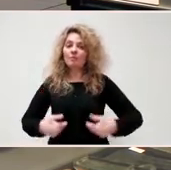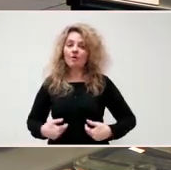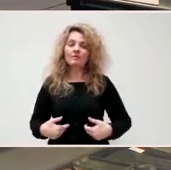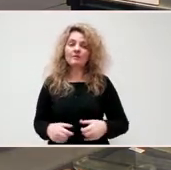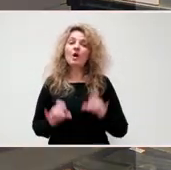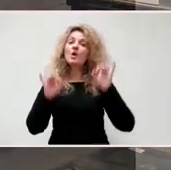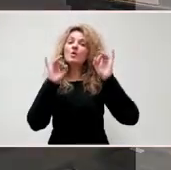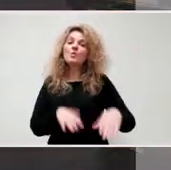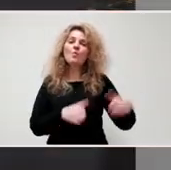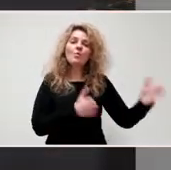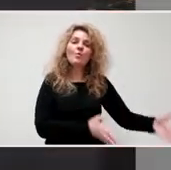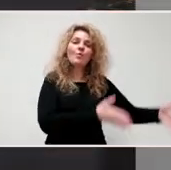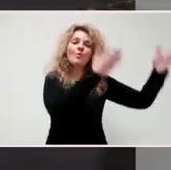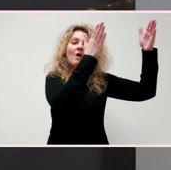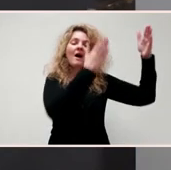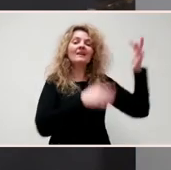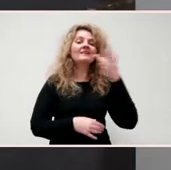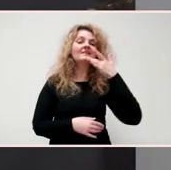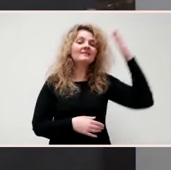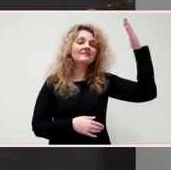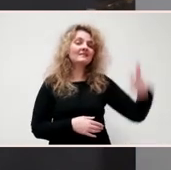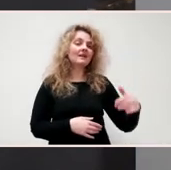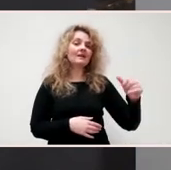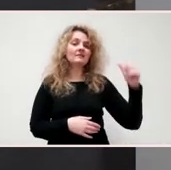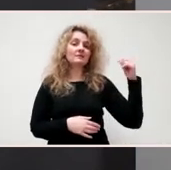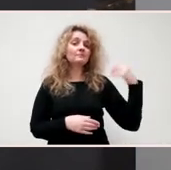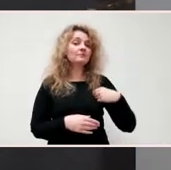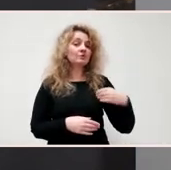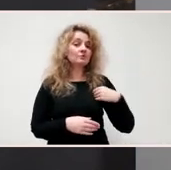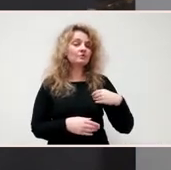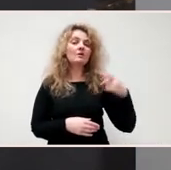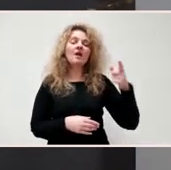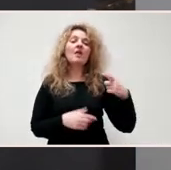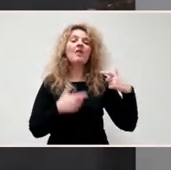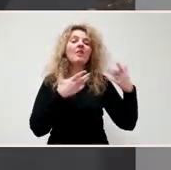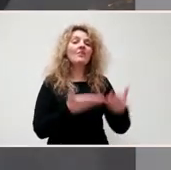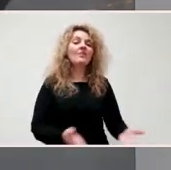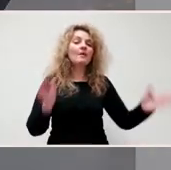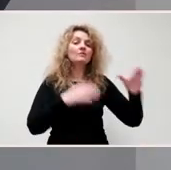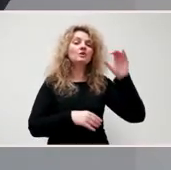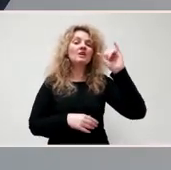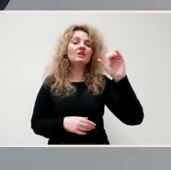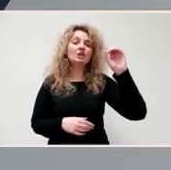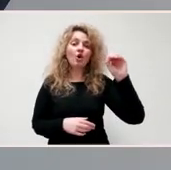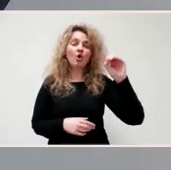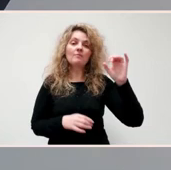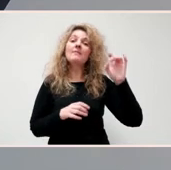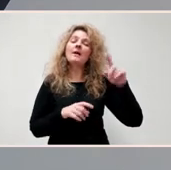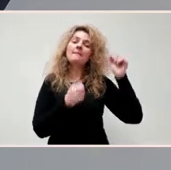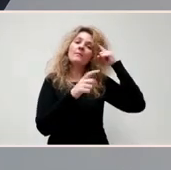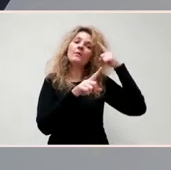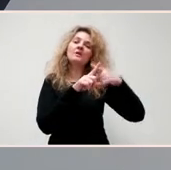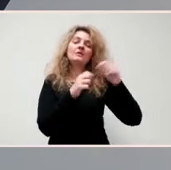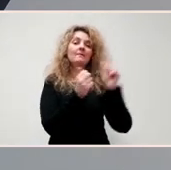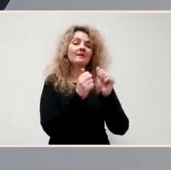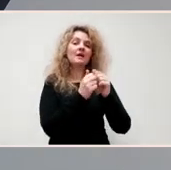que temos aquí nesta outra vitrina, que é o depósito de Ido, que si máis ou menos o interpretamos como eso, como metal para refundir.